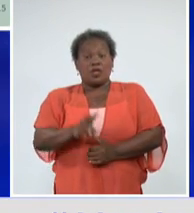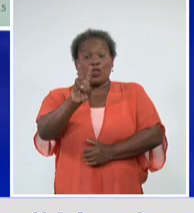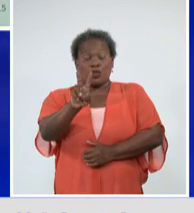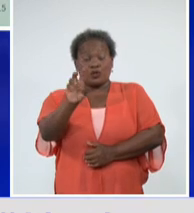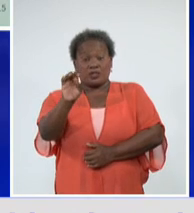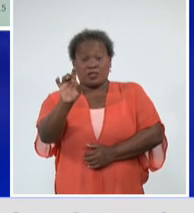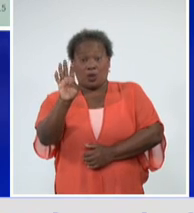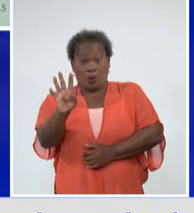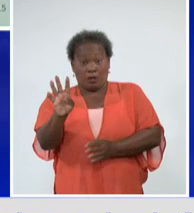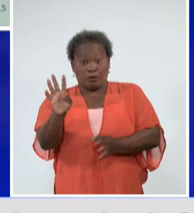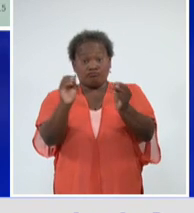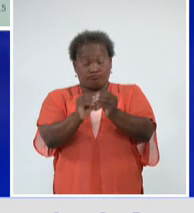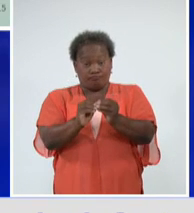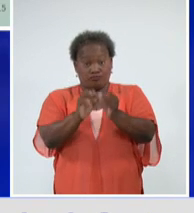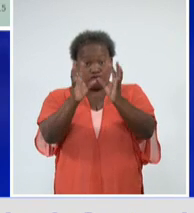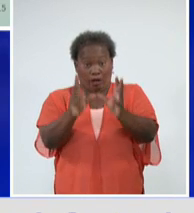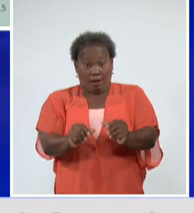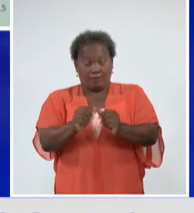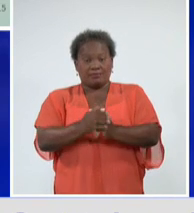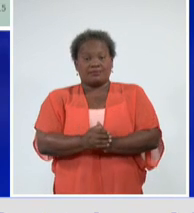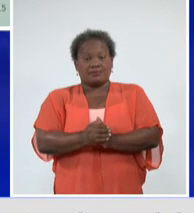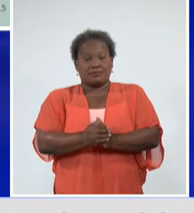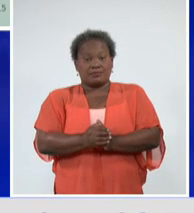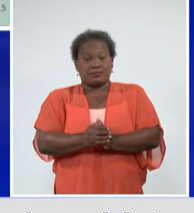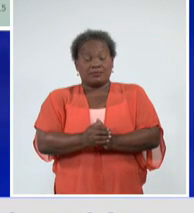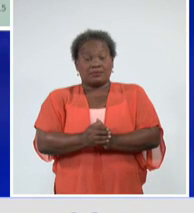274 en total, de los cuales el